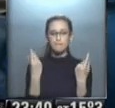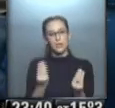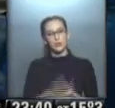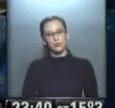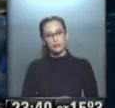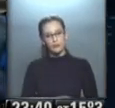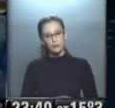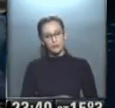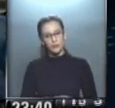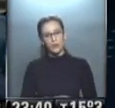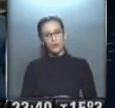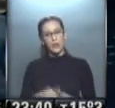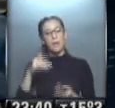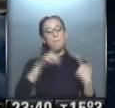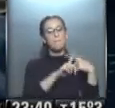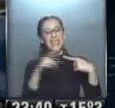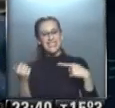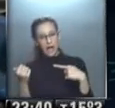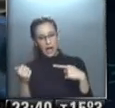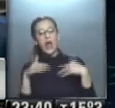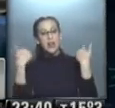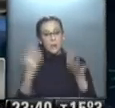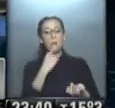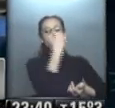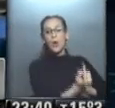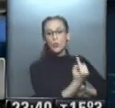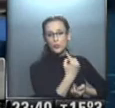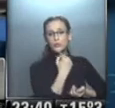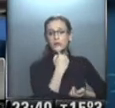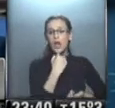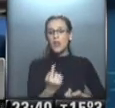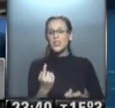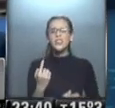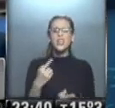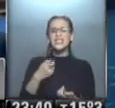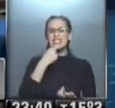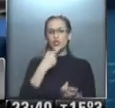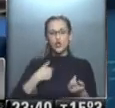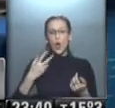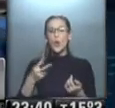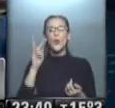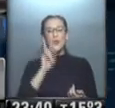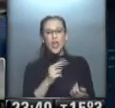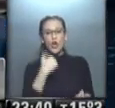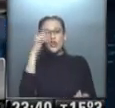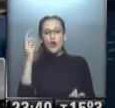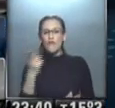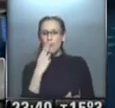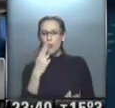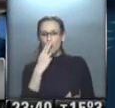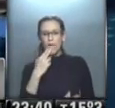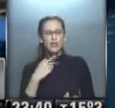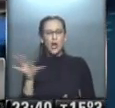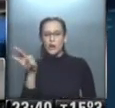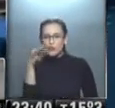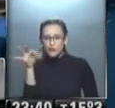Todo comenzó con Sergio Massa, que tras una pregunta dijo: si encuentro a mis hijos fumando porro, los cago a